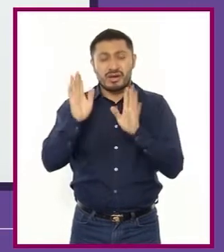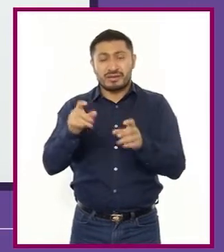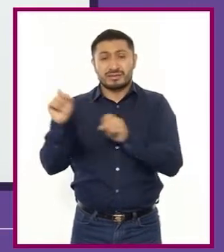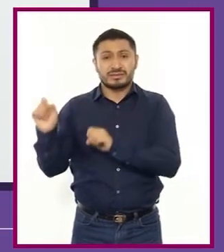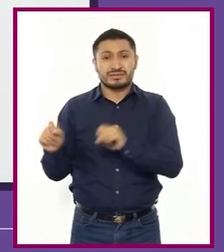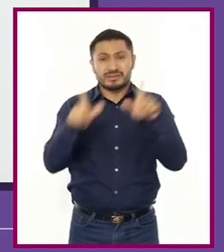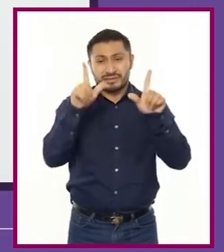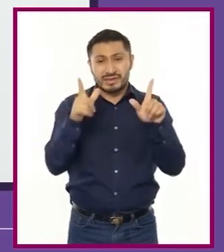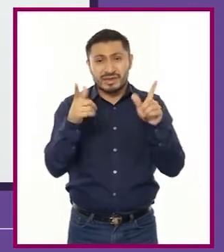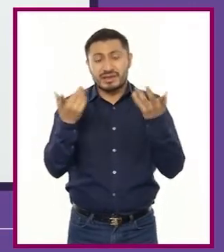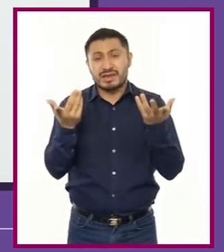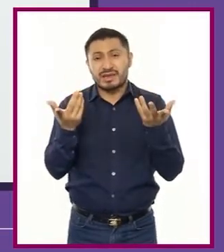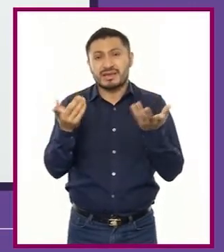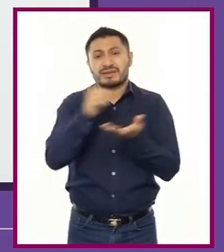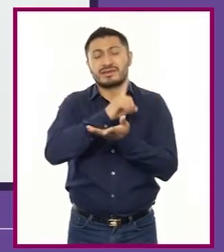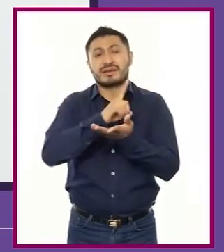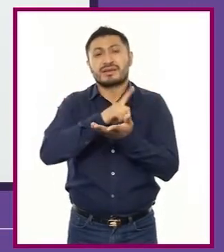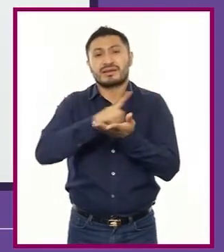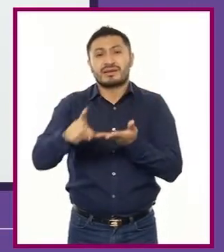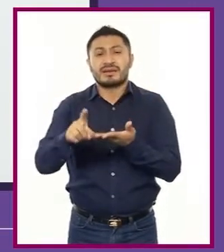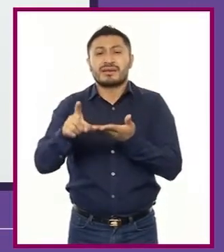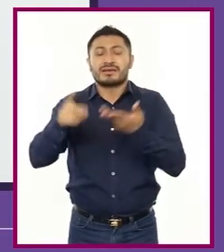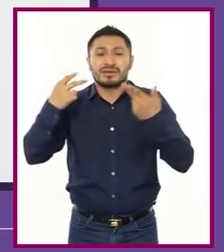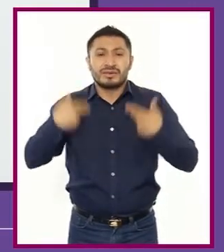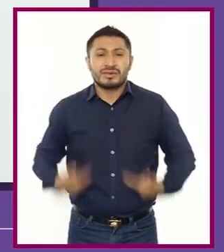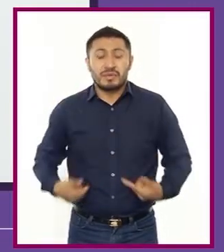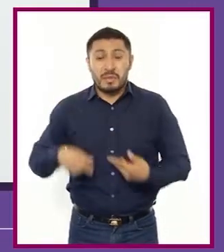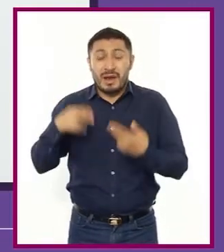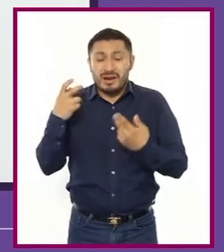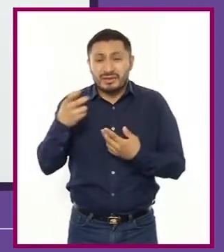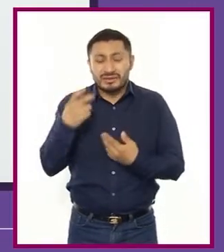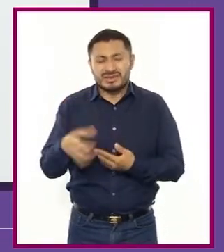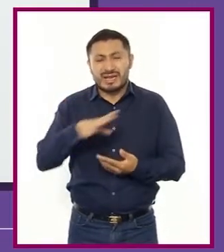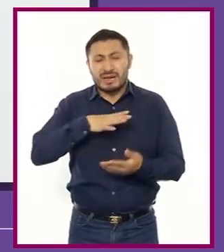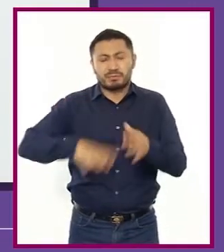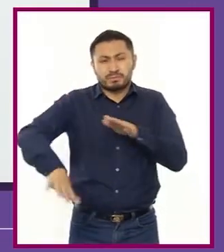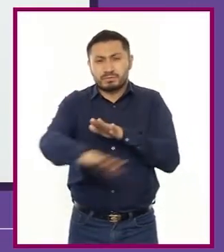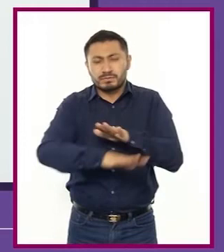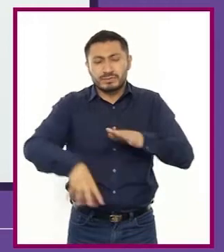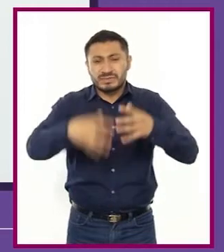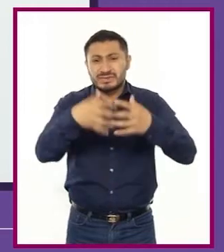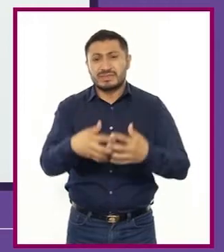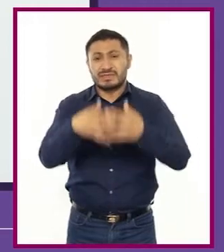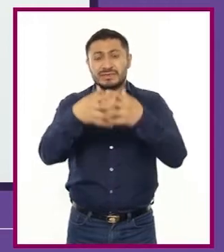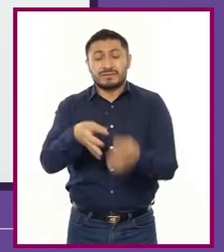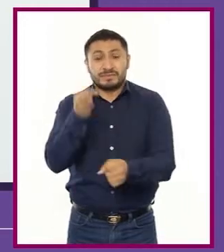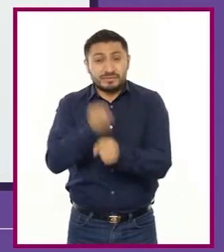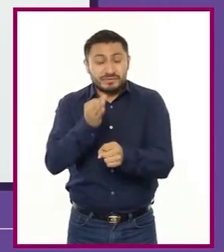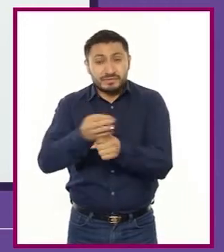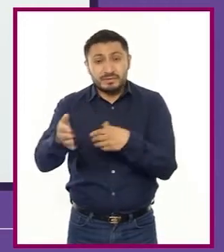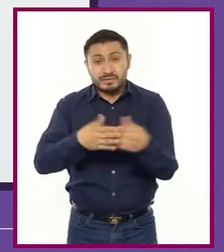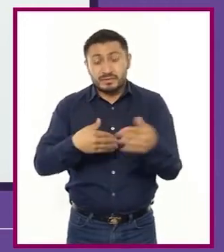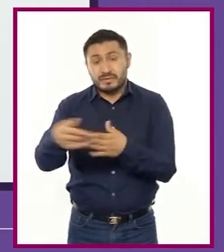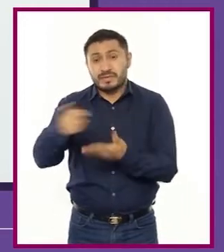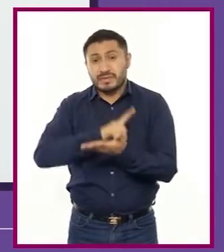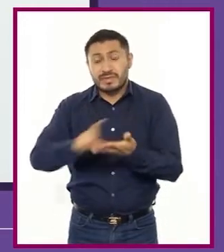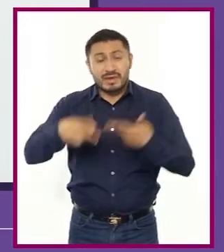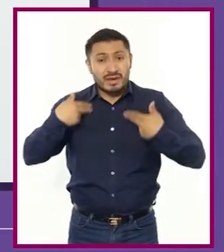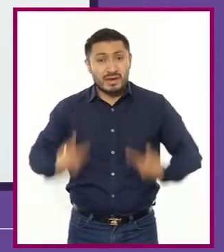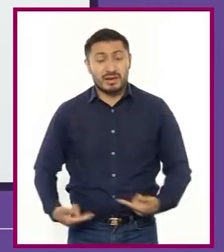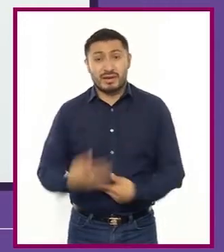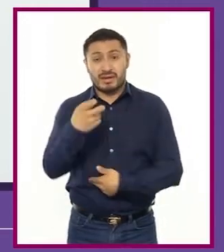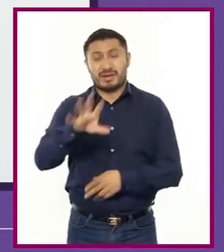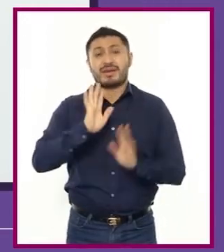Universal de los Derechos Humanos. Este documento, que está en la base de todo el sistema actual de derechos humanos,